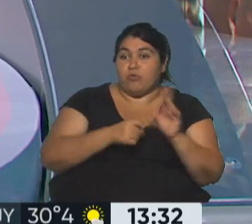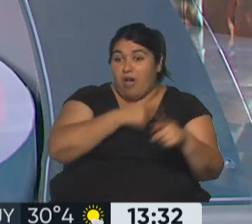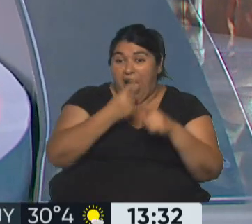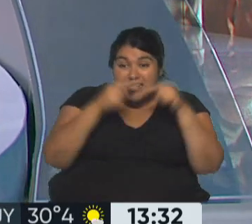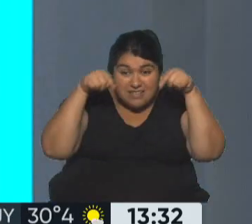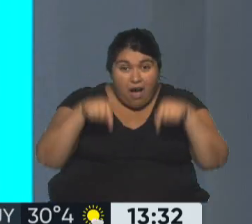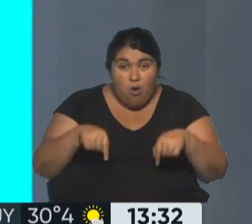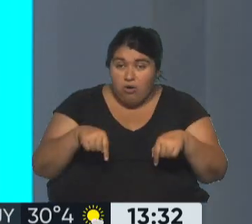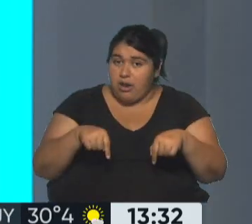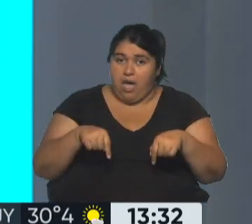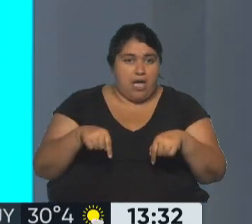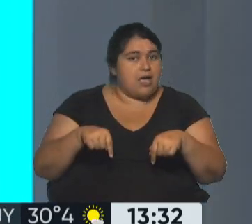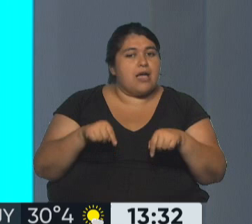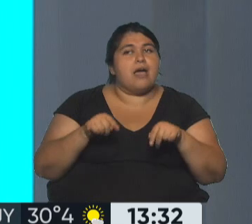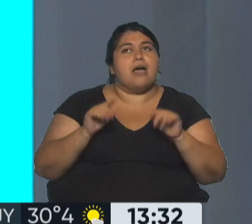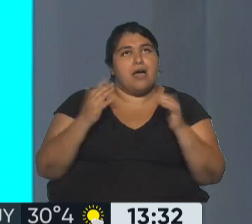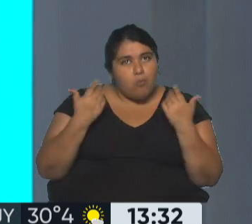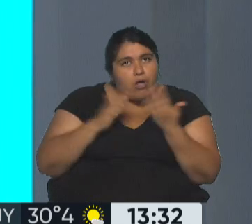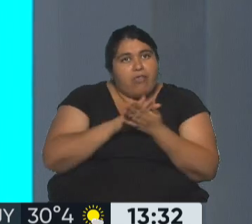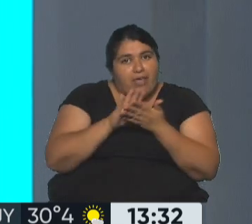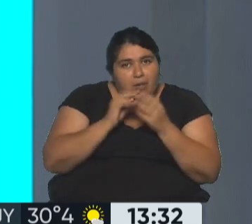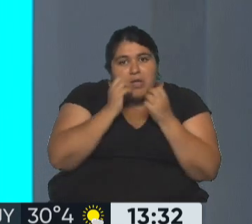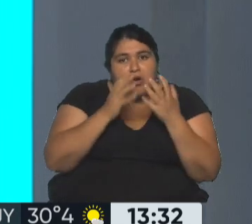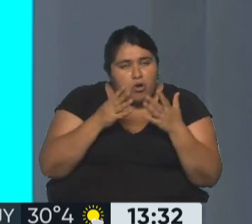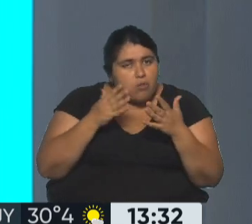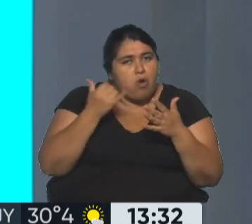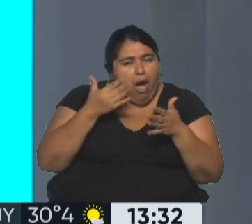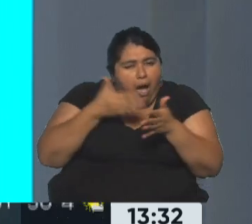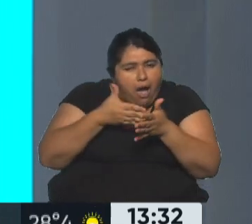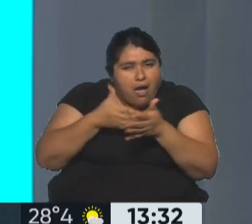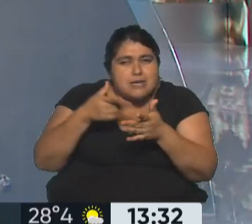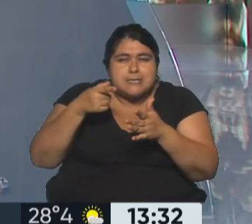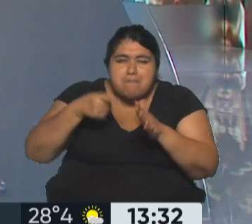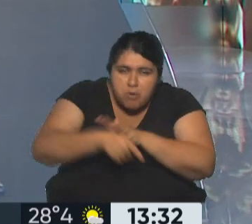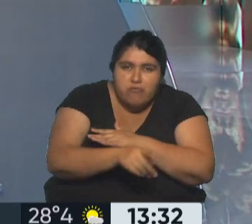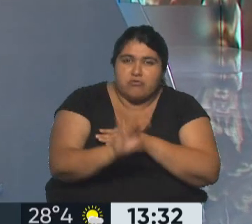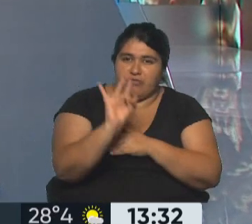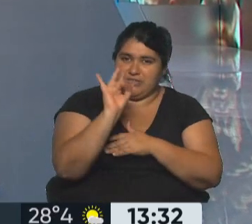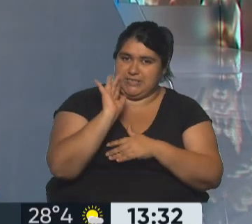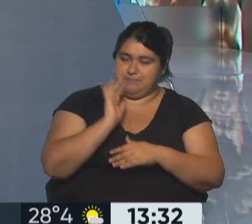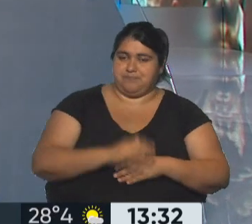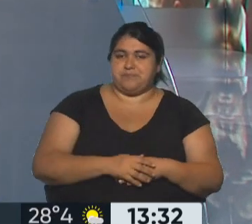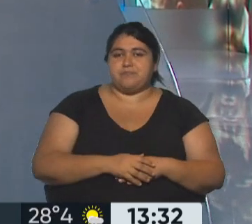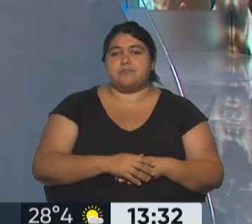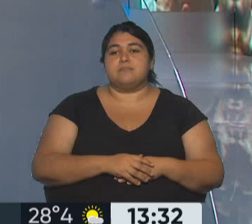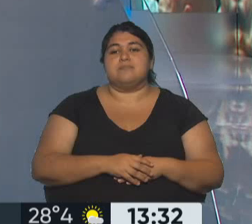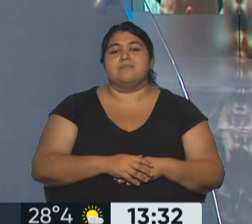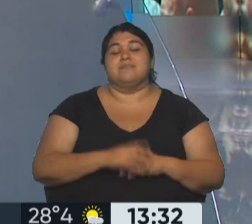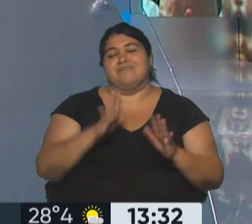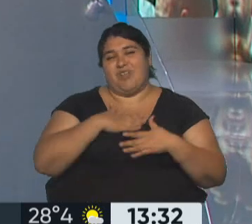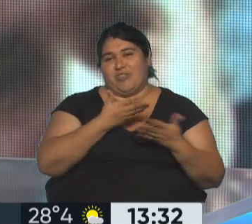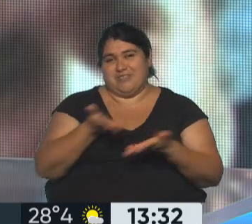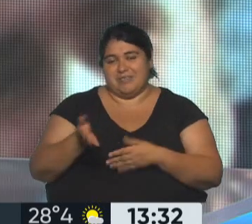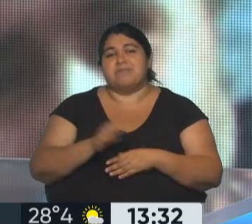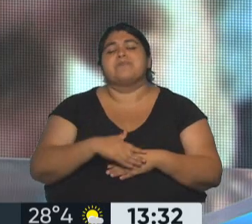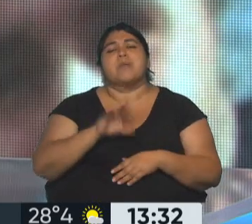pareciera que hay intentos, pero mucha dificultad de ir a fondo. ¿Qué tal, Fortunato? Un placer. Bueno,